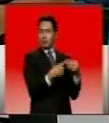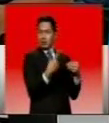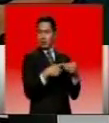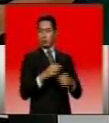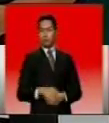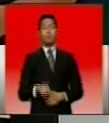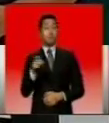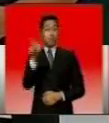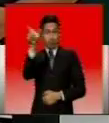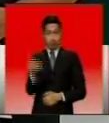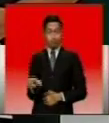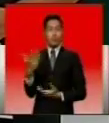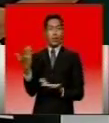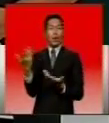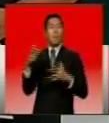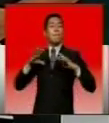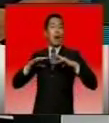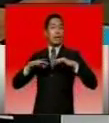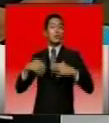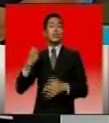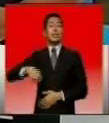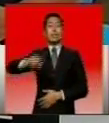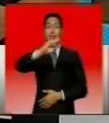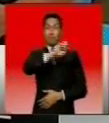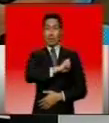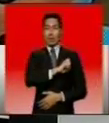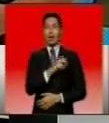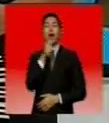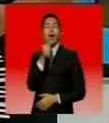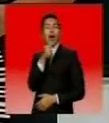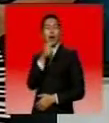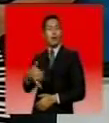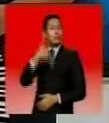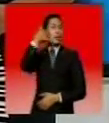de vacaciones en España, habló con la prensa vía telefónica.